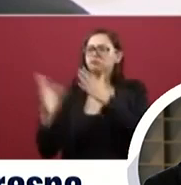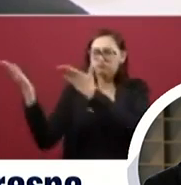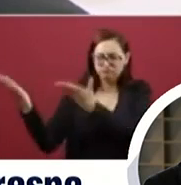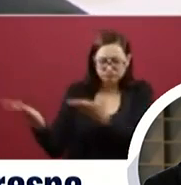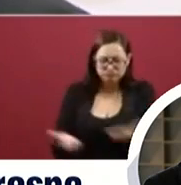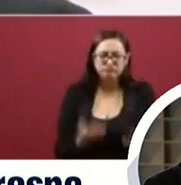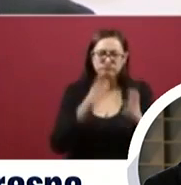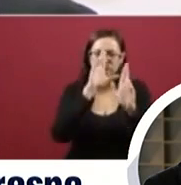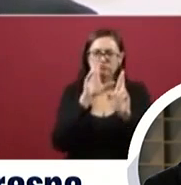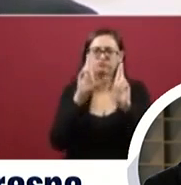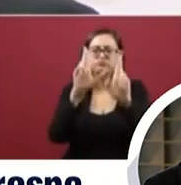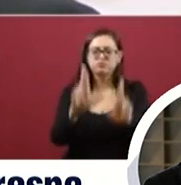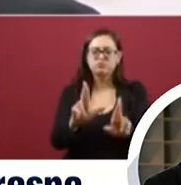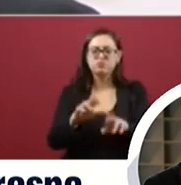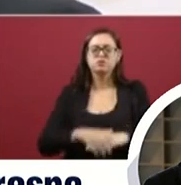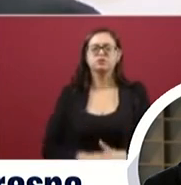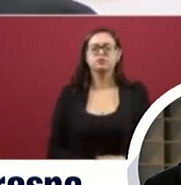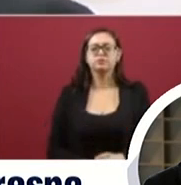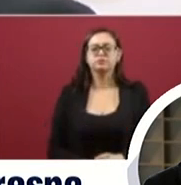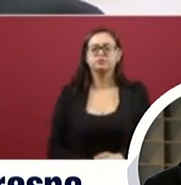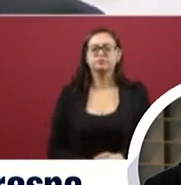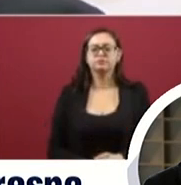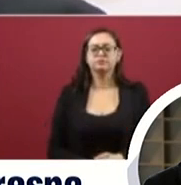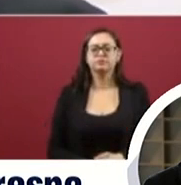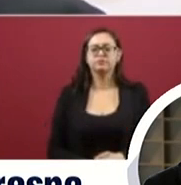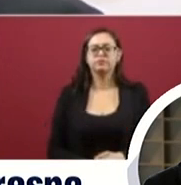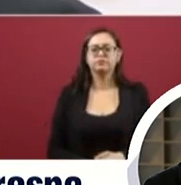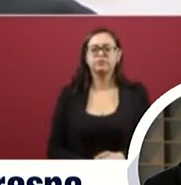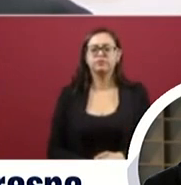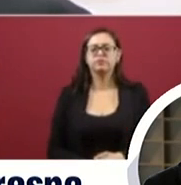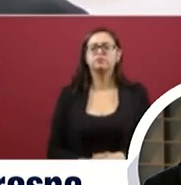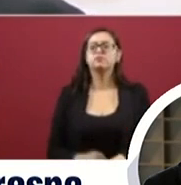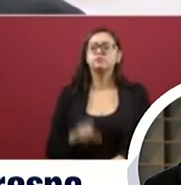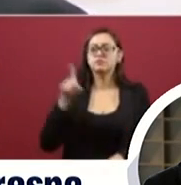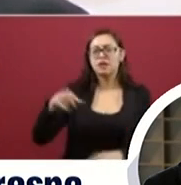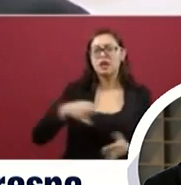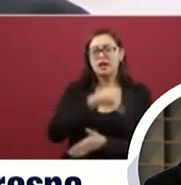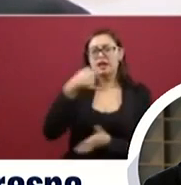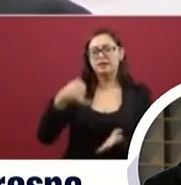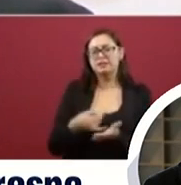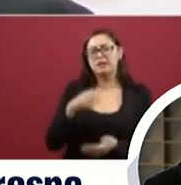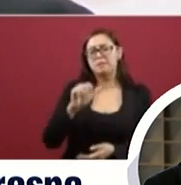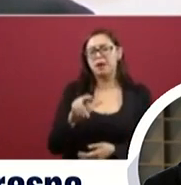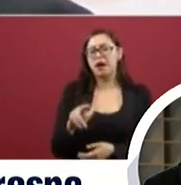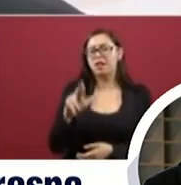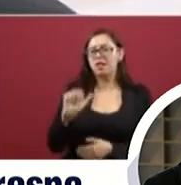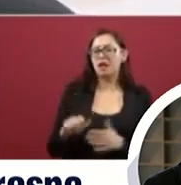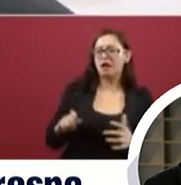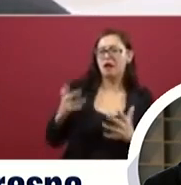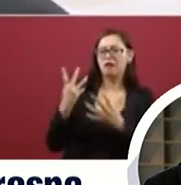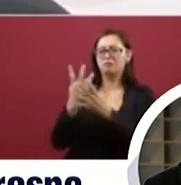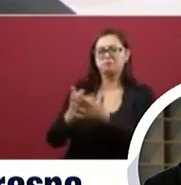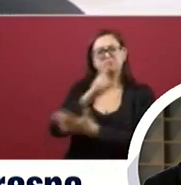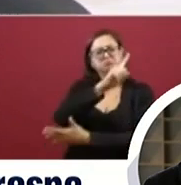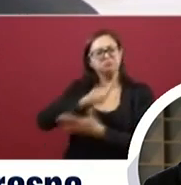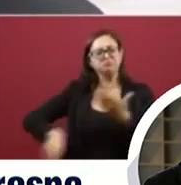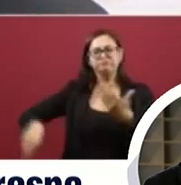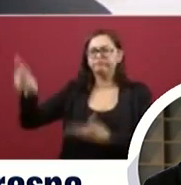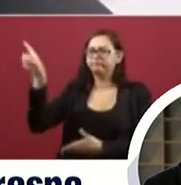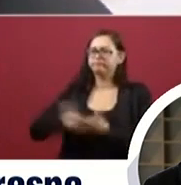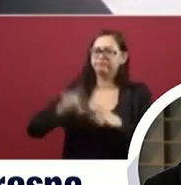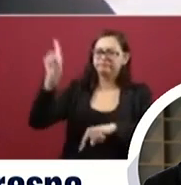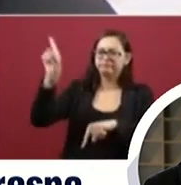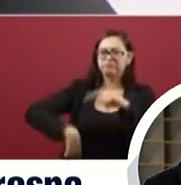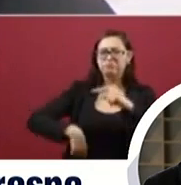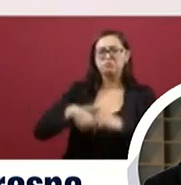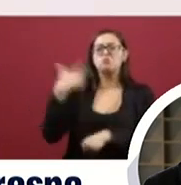más desconfianza. Yo veo riesgos económicos, por lo que muchos de los especialistas dicen, esas advertencias,